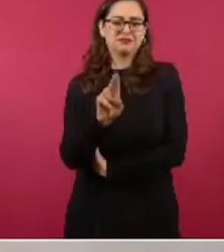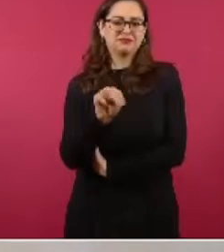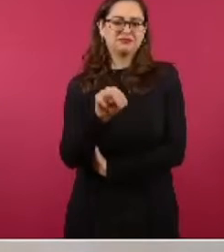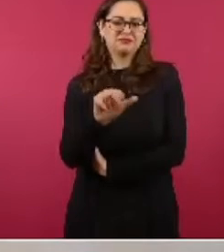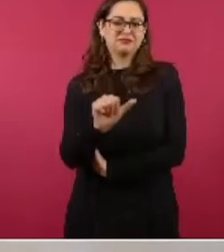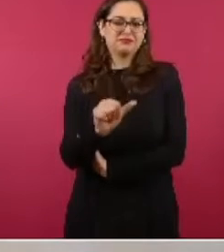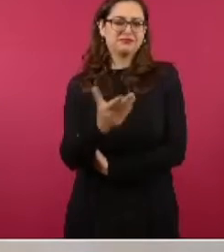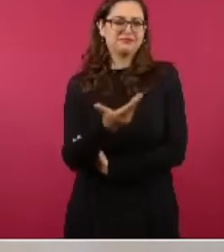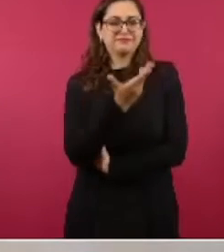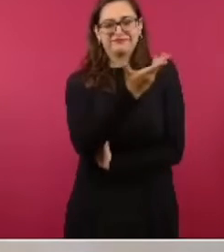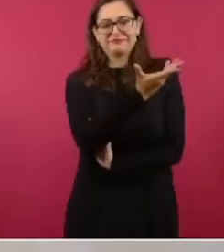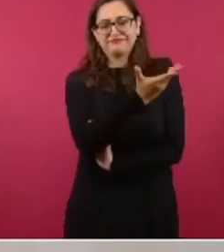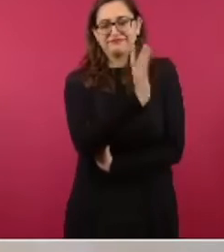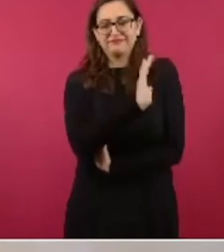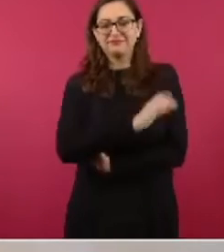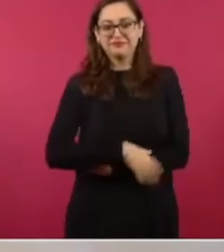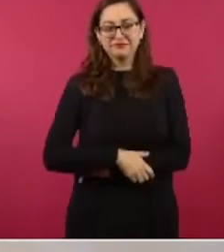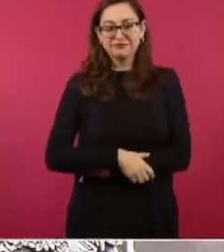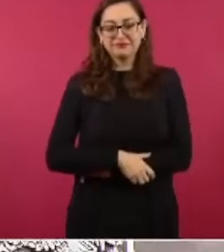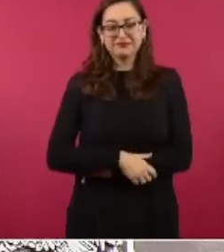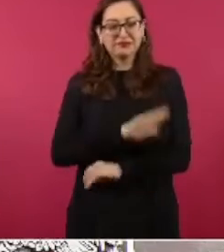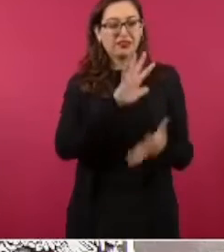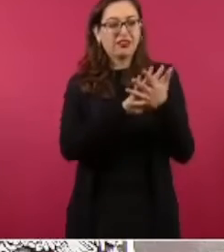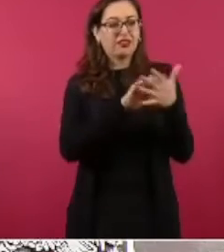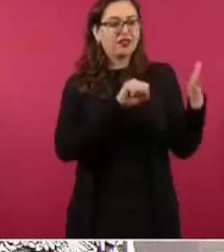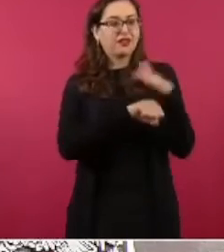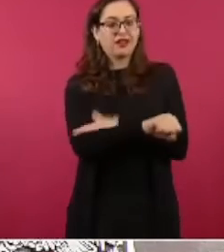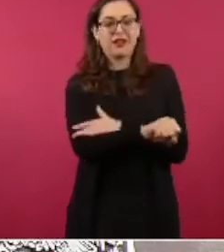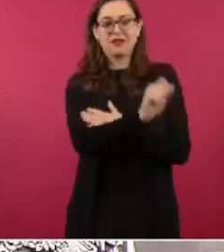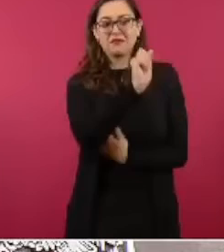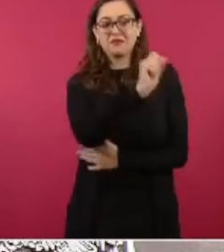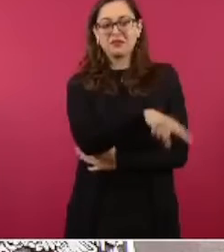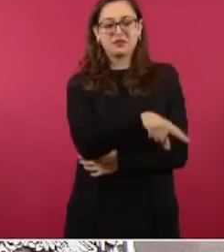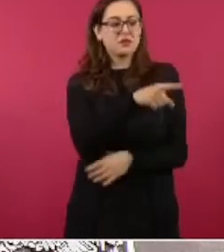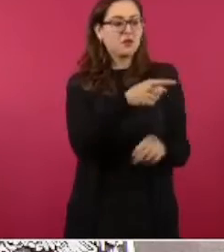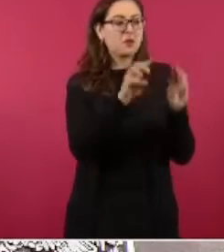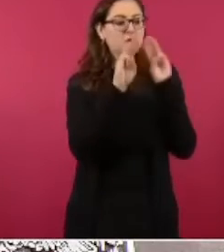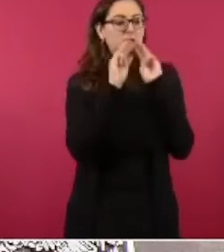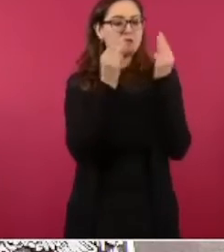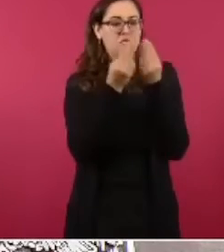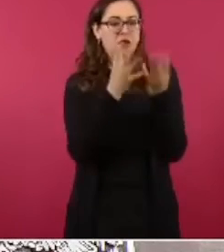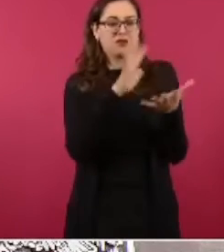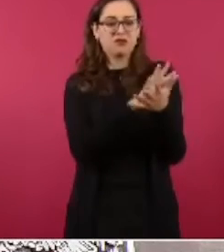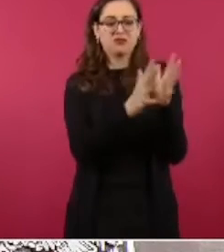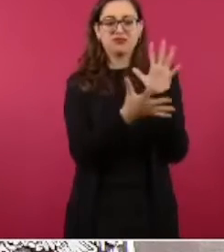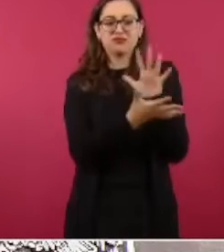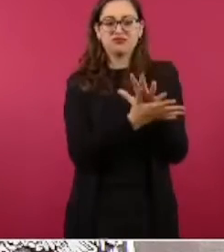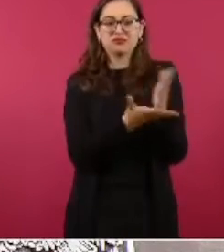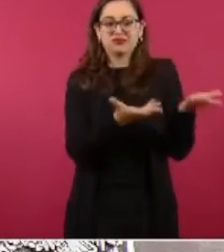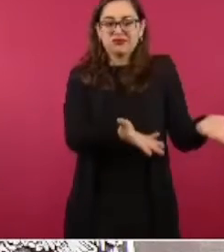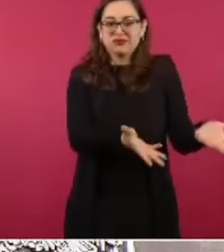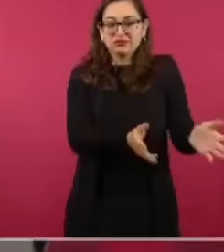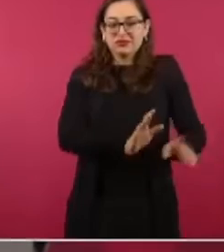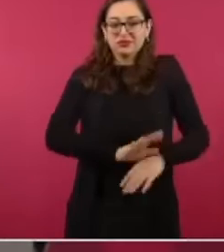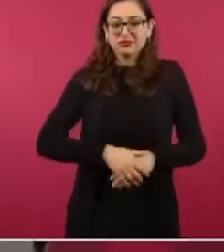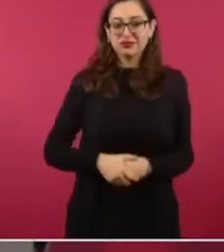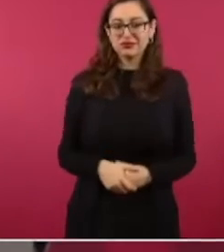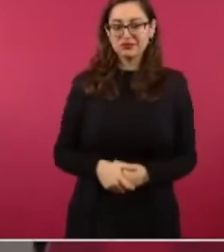y por los que están ahora detenidos, acusados de vínculos con la delincuencia.